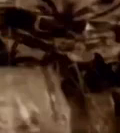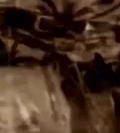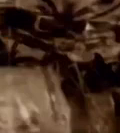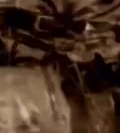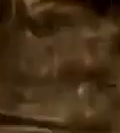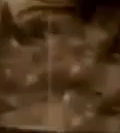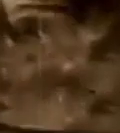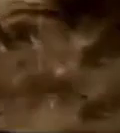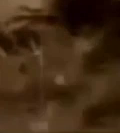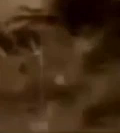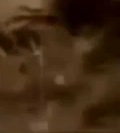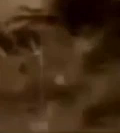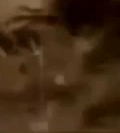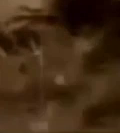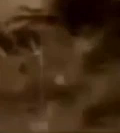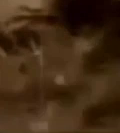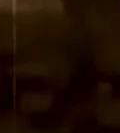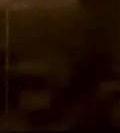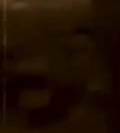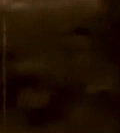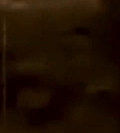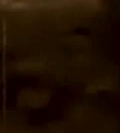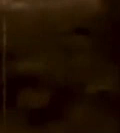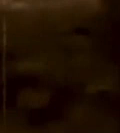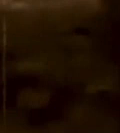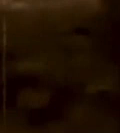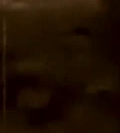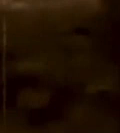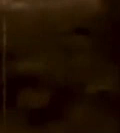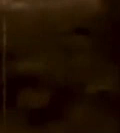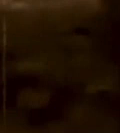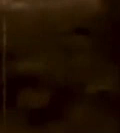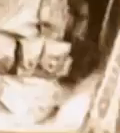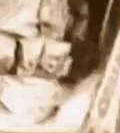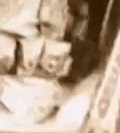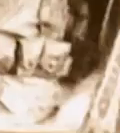más? Apuntes de un Quijote o Magno